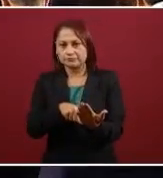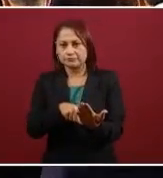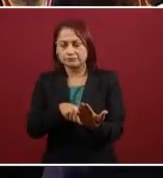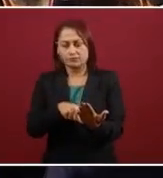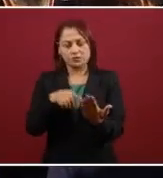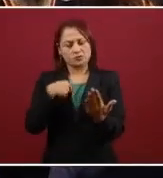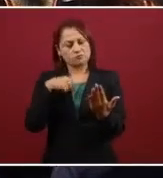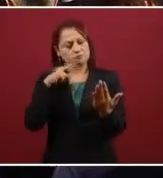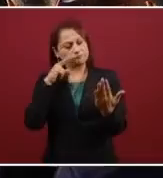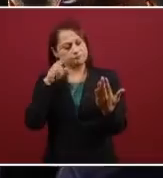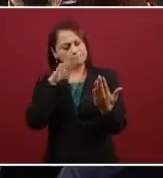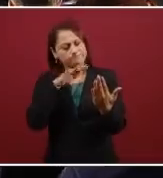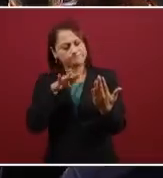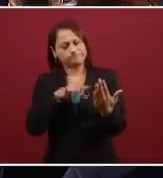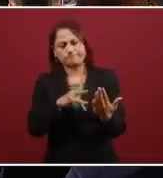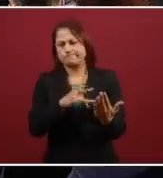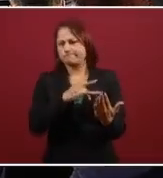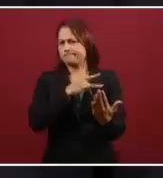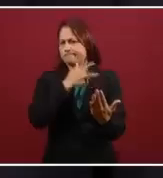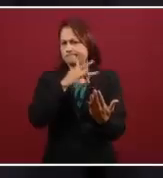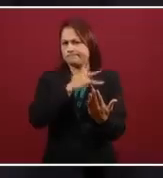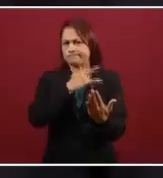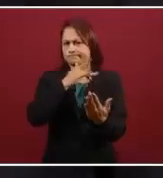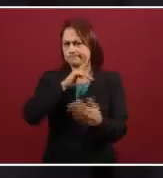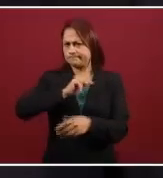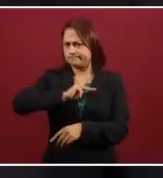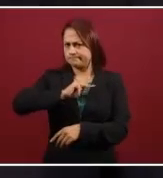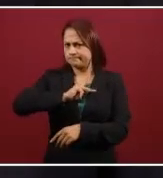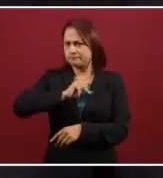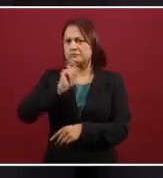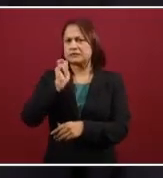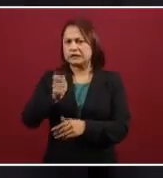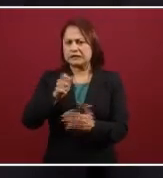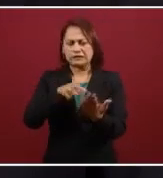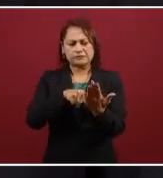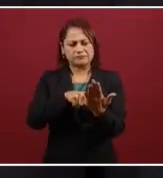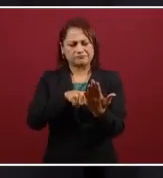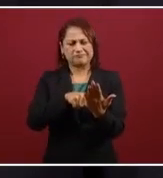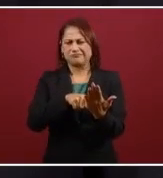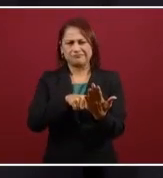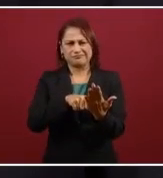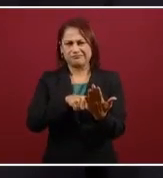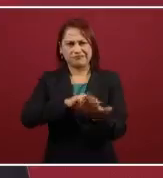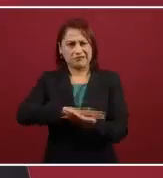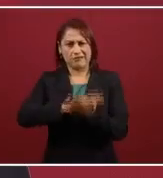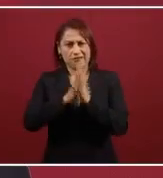punto de vista, o sea, no reflejaba el cambio,